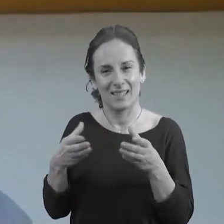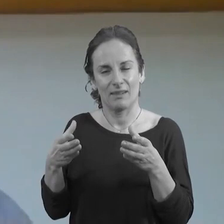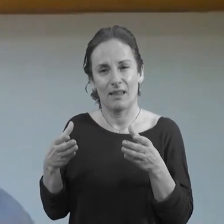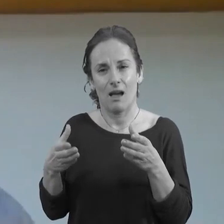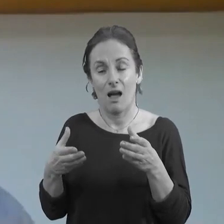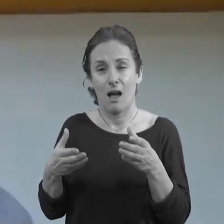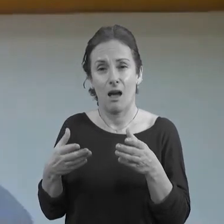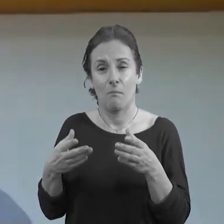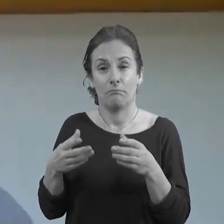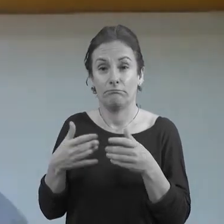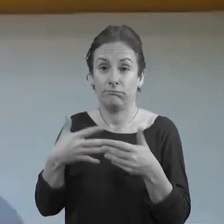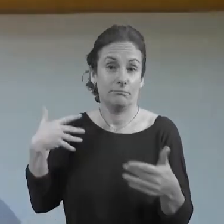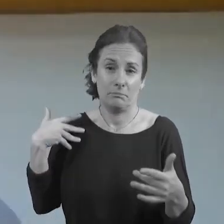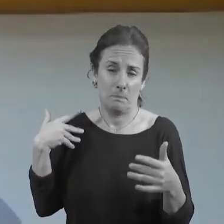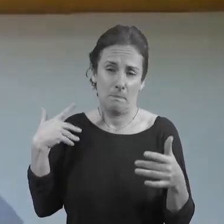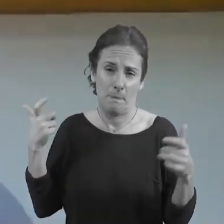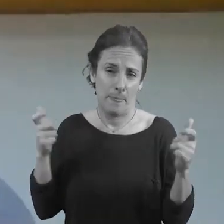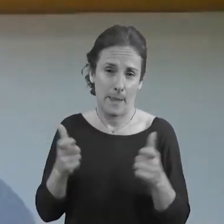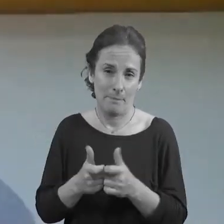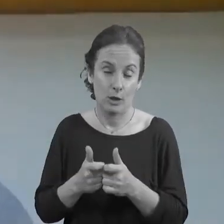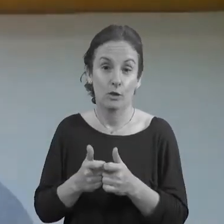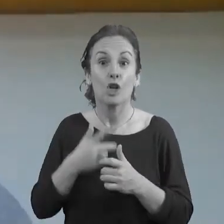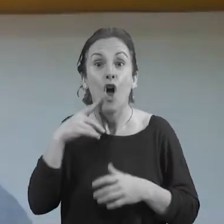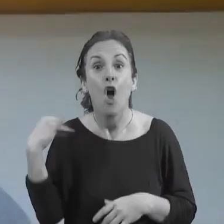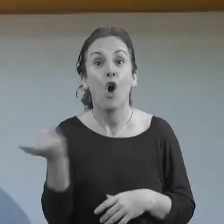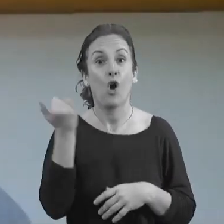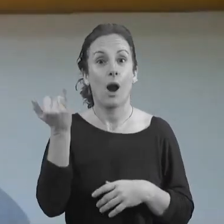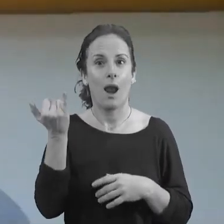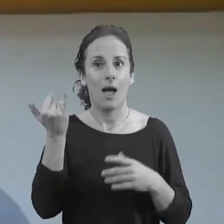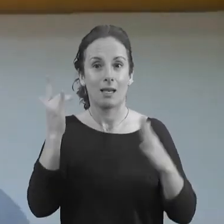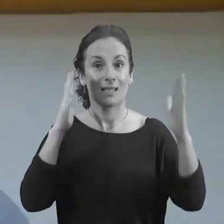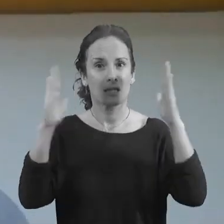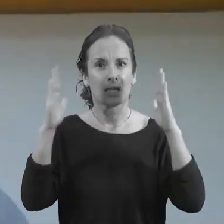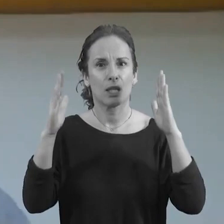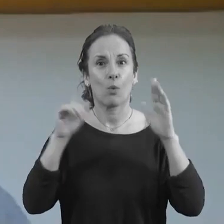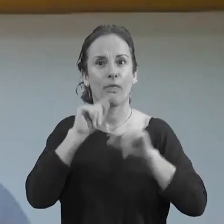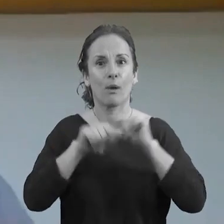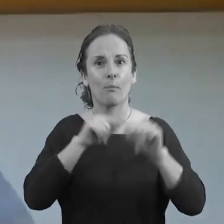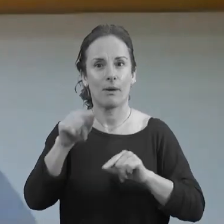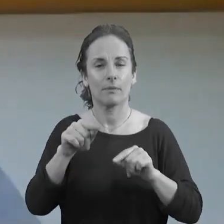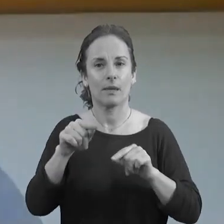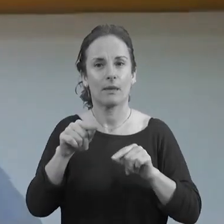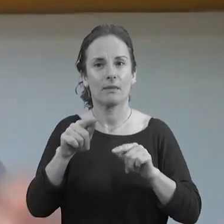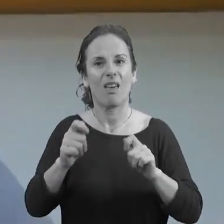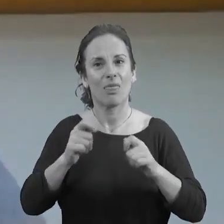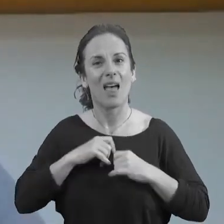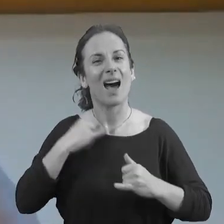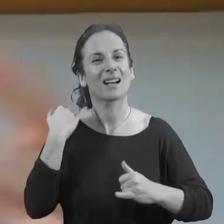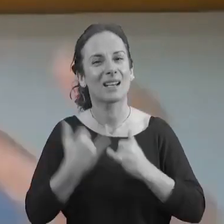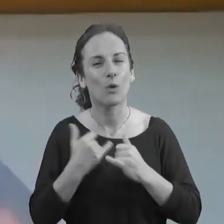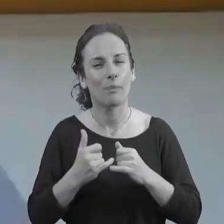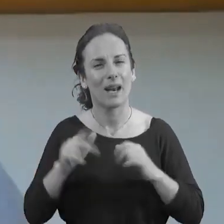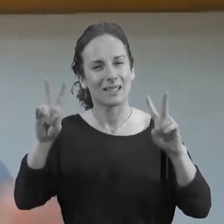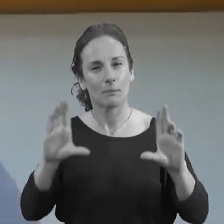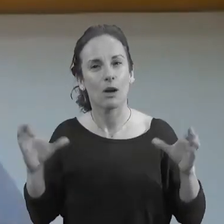nos ayude a recuperar lo comunitario y a trabajar desde lo local, desde el